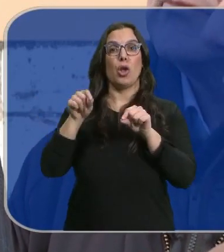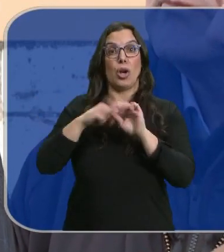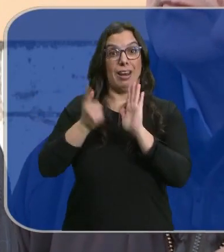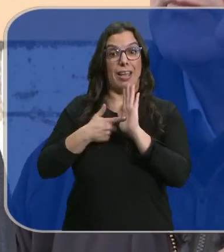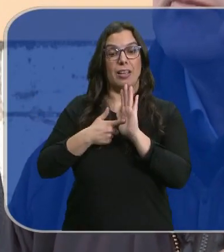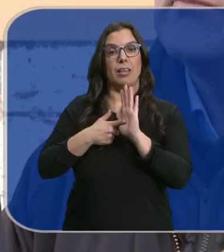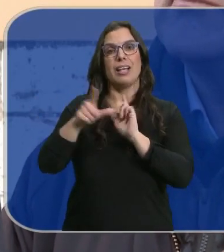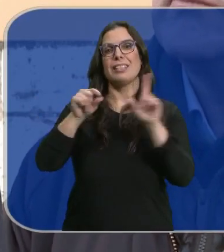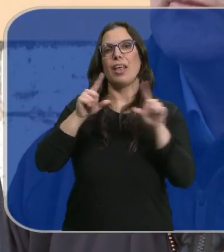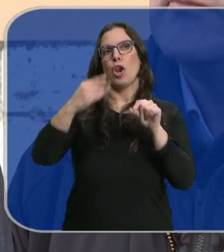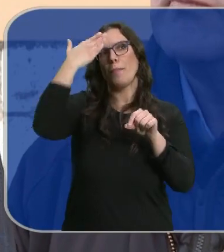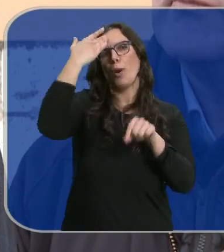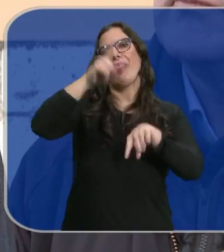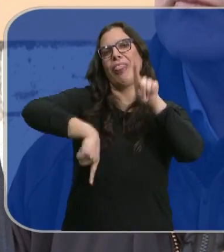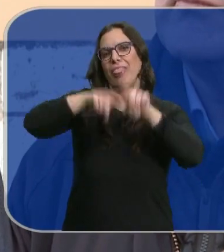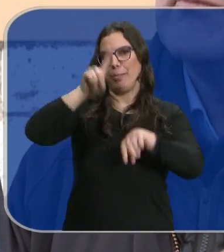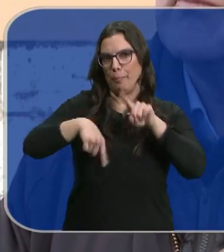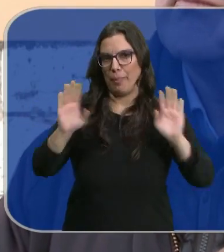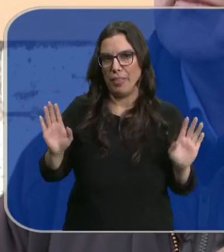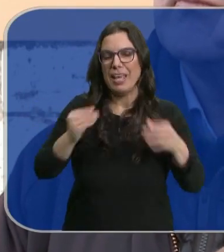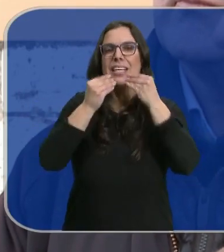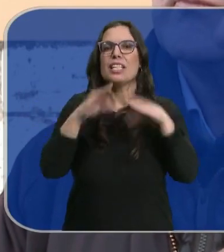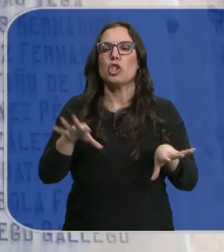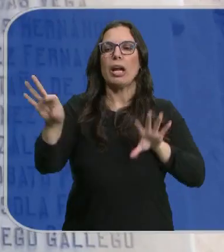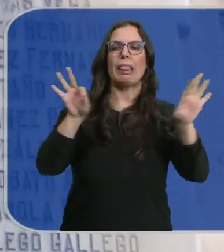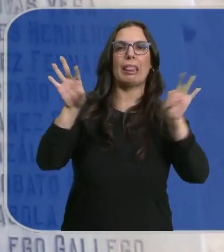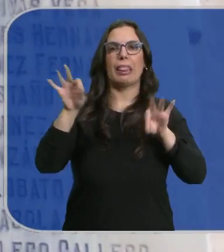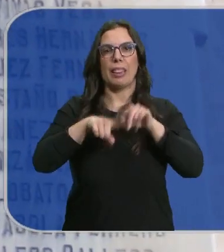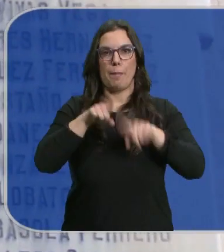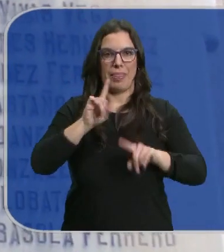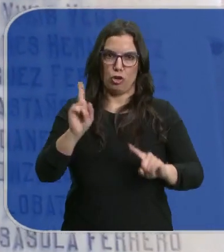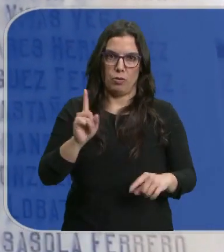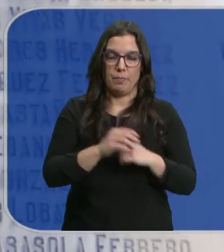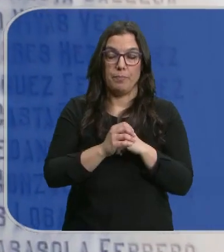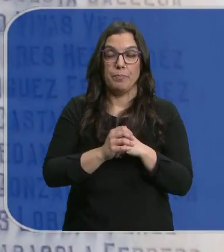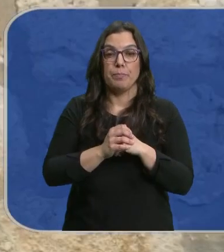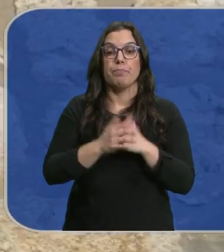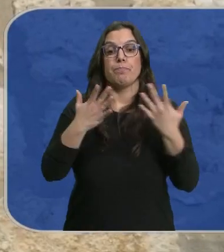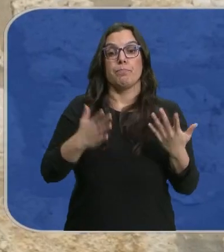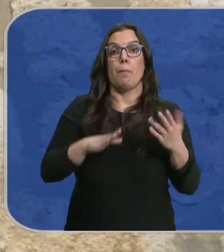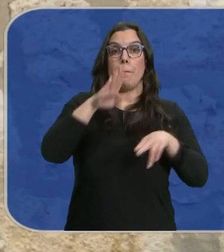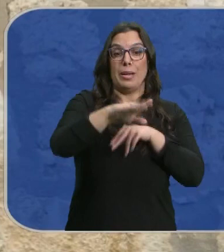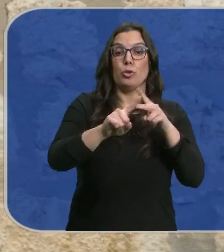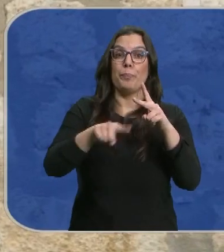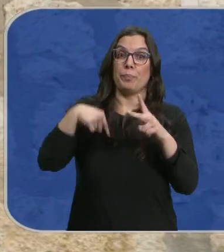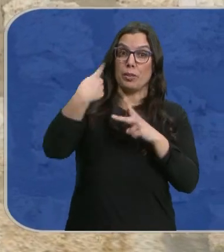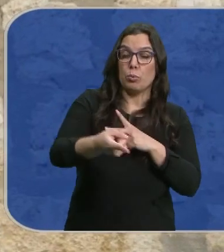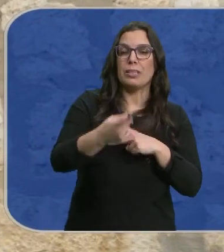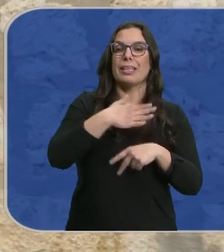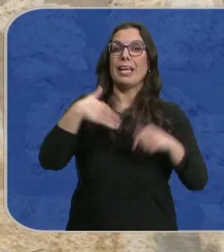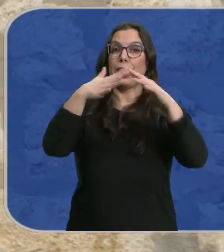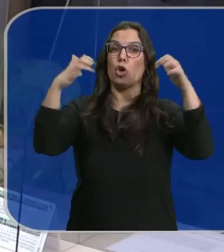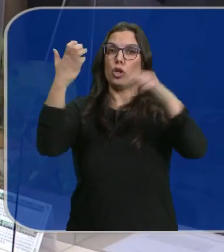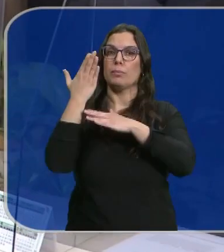de memoria selectiva, ¿no? La historia no puede ser selectiva. Tras este paso presentarán una proposición no de